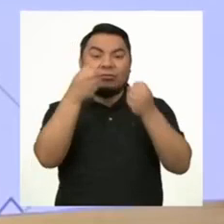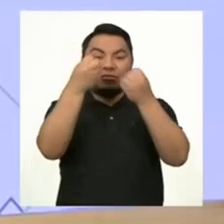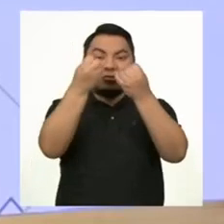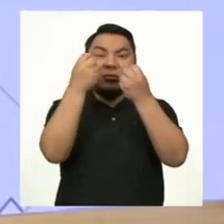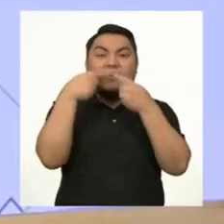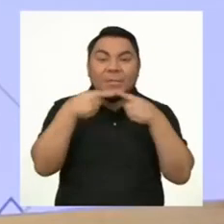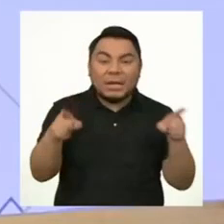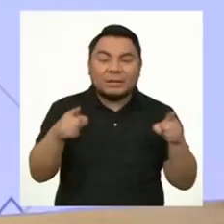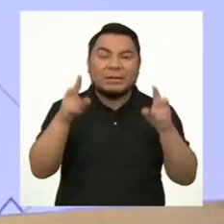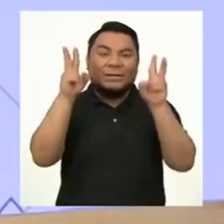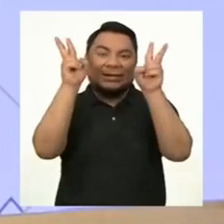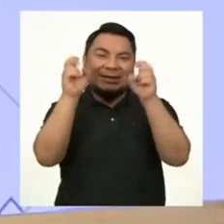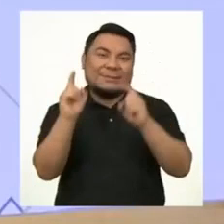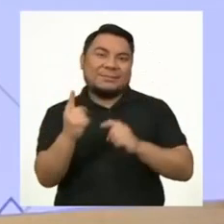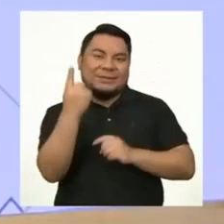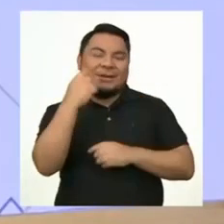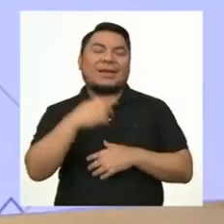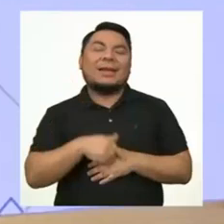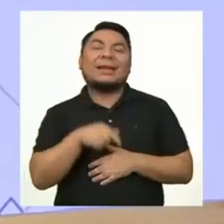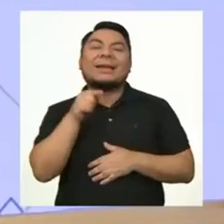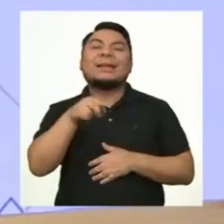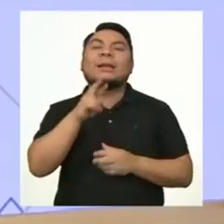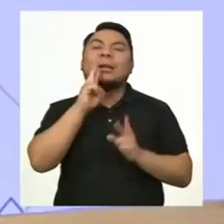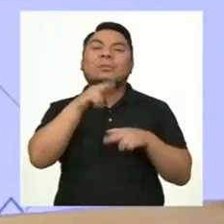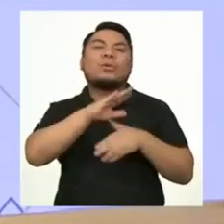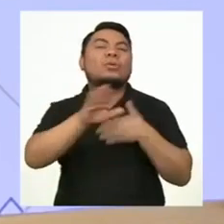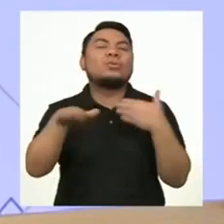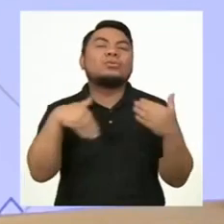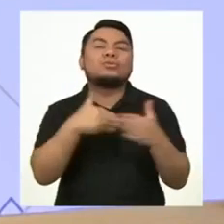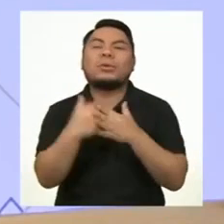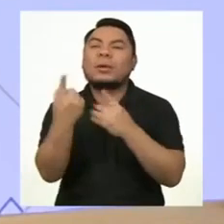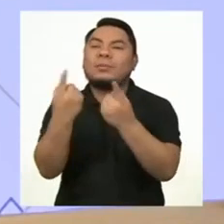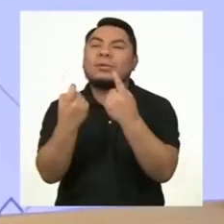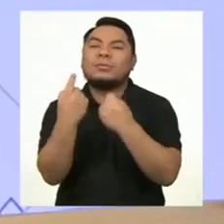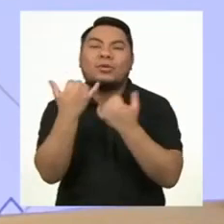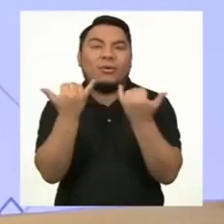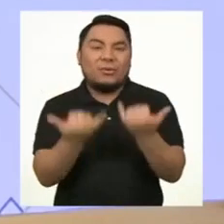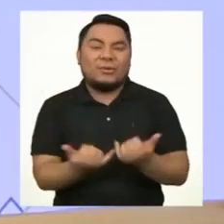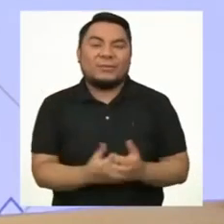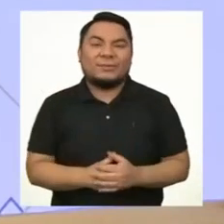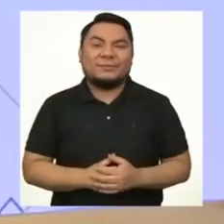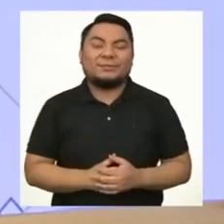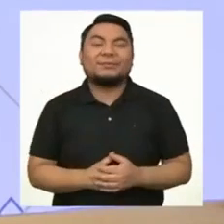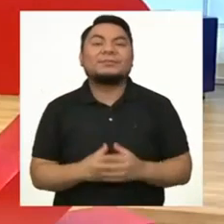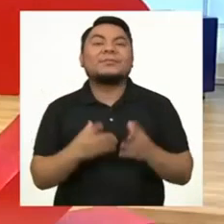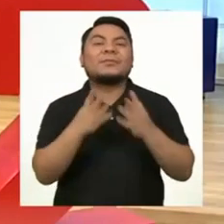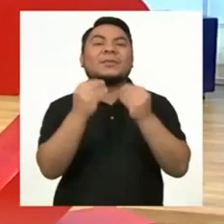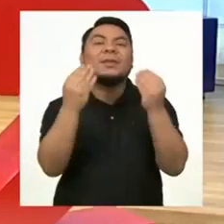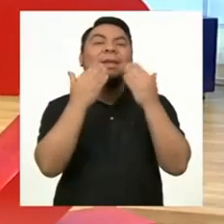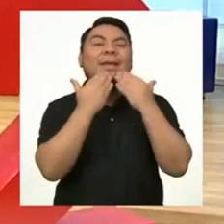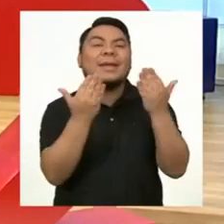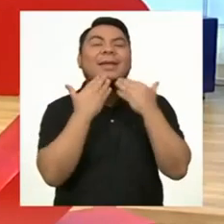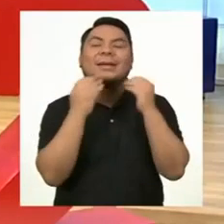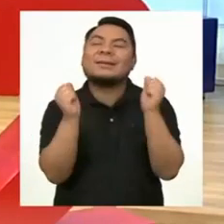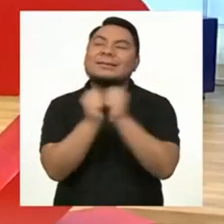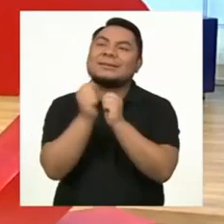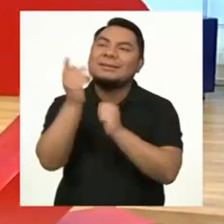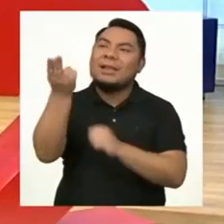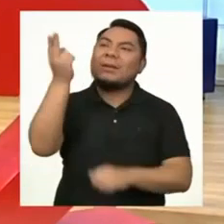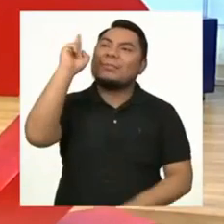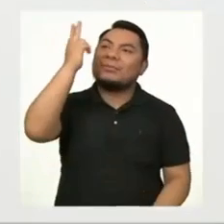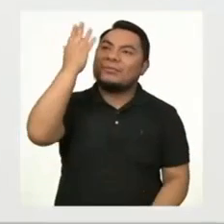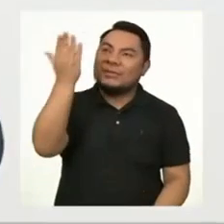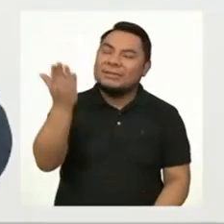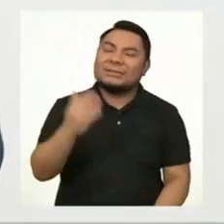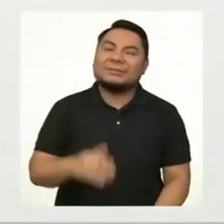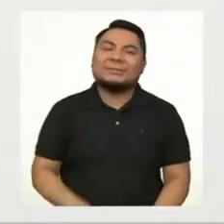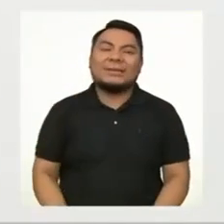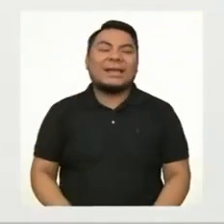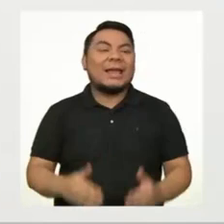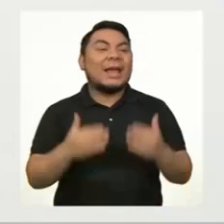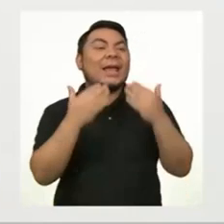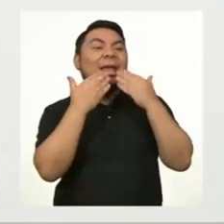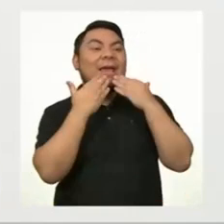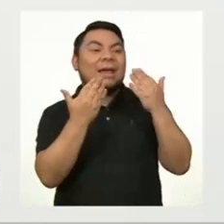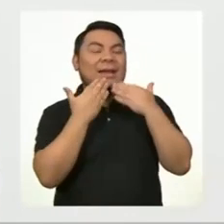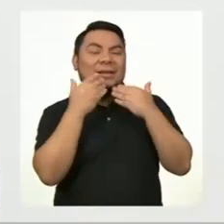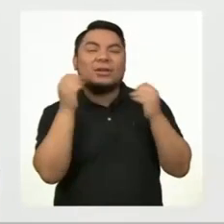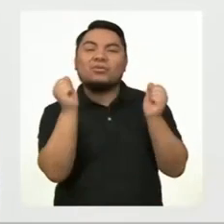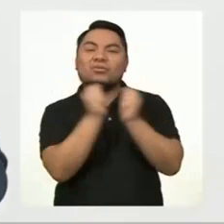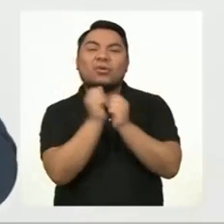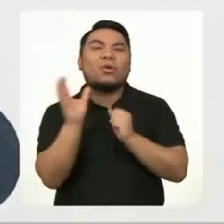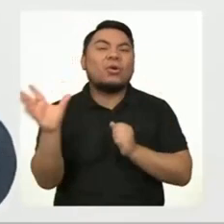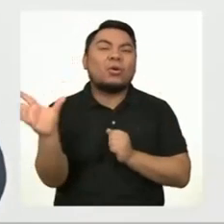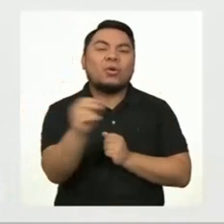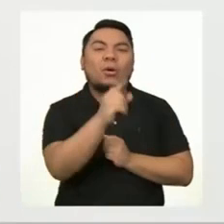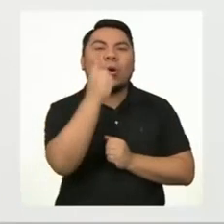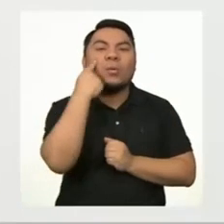sintetizar. Con eso hemos respondido todas las preguntas de hoy. Muchas gracias por acompañarnos hoy, profesora. Gracias a